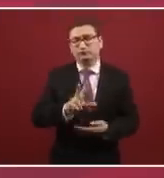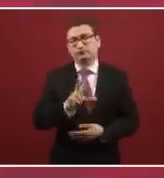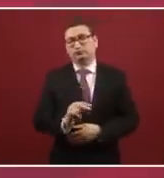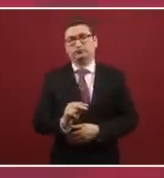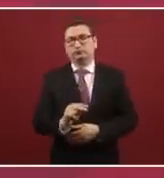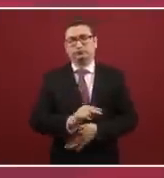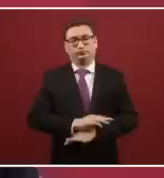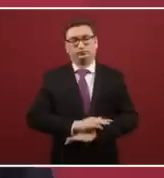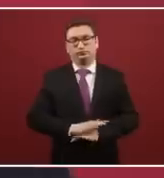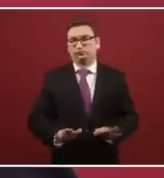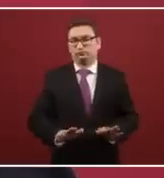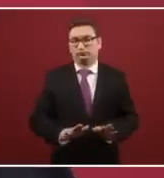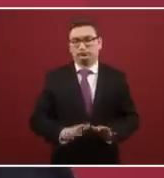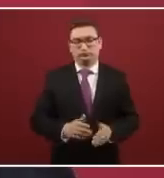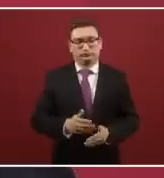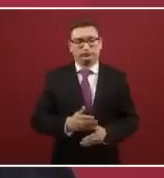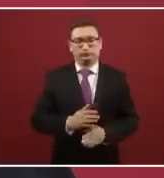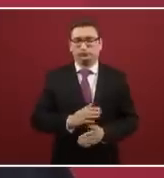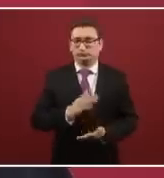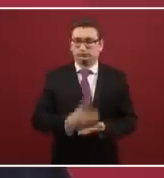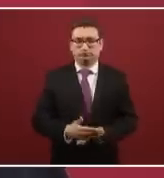ahora no.